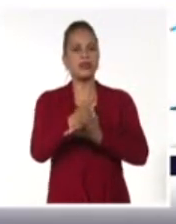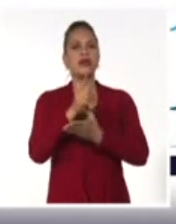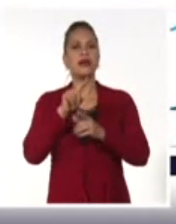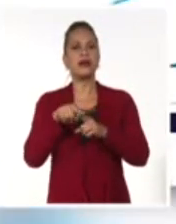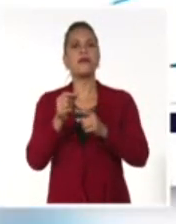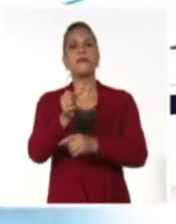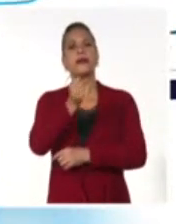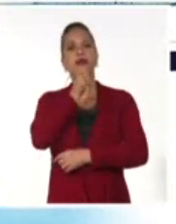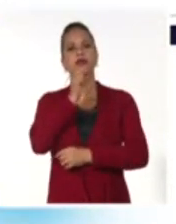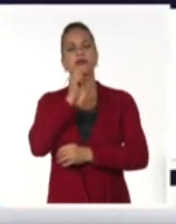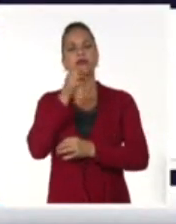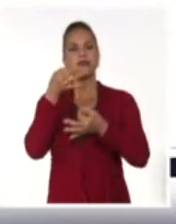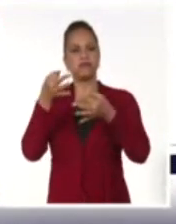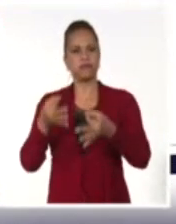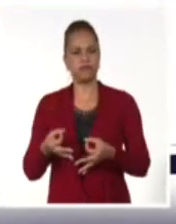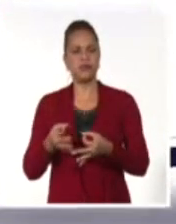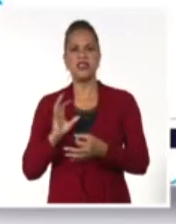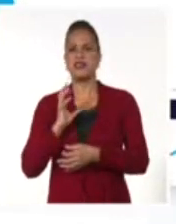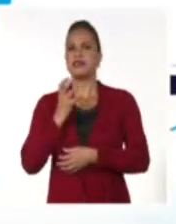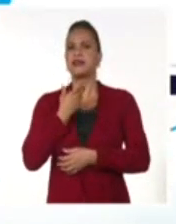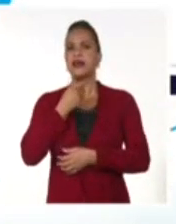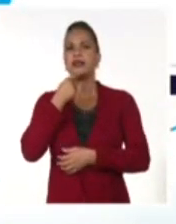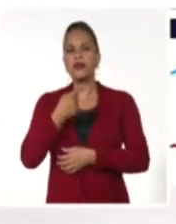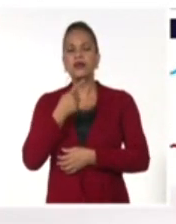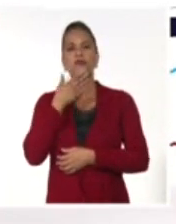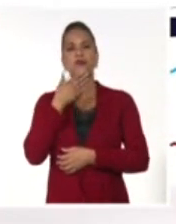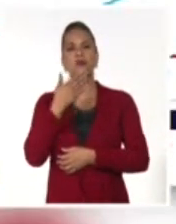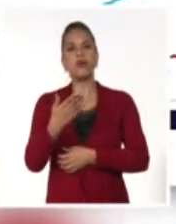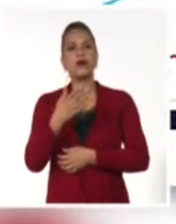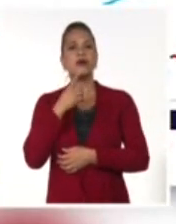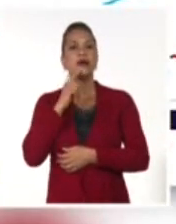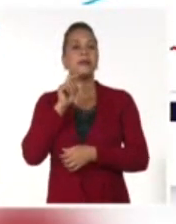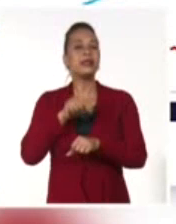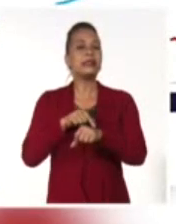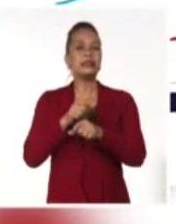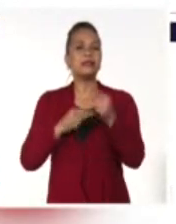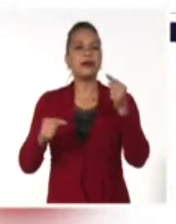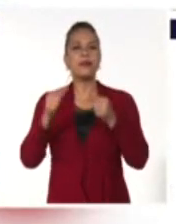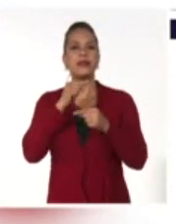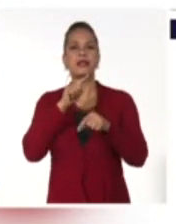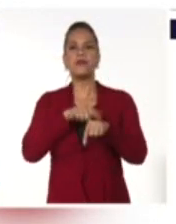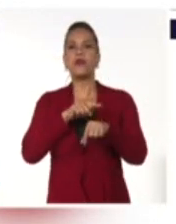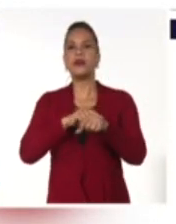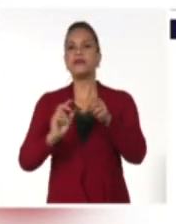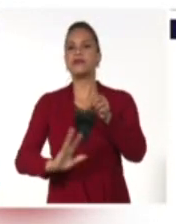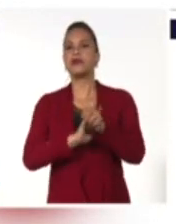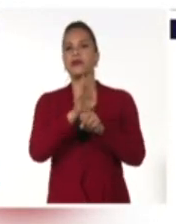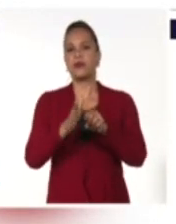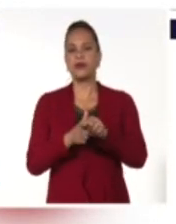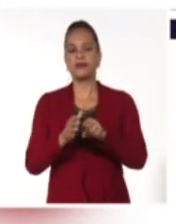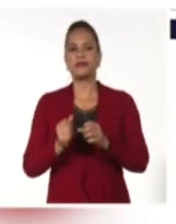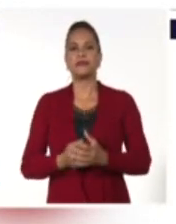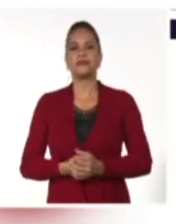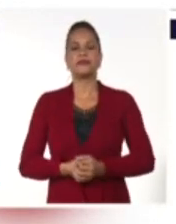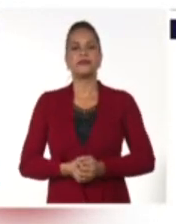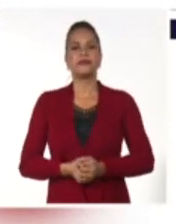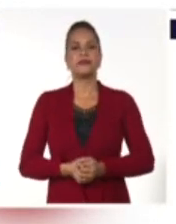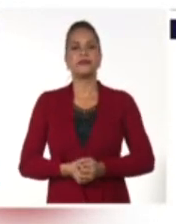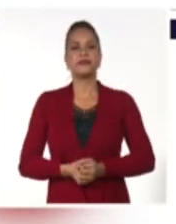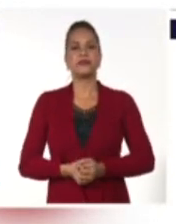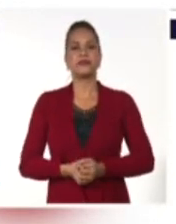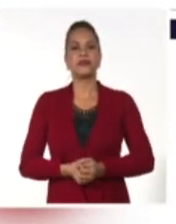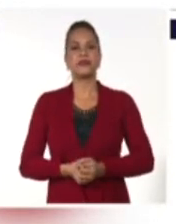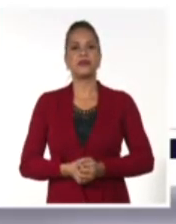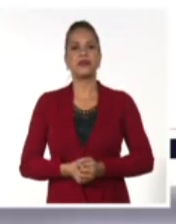responsable y de alto impacto social sobre todo en los últimos dos años de pandemia bueno en primer lugar establecer estadísticos como el